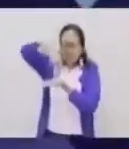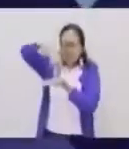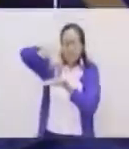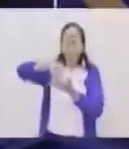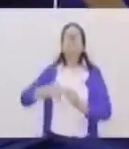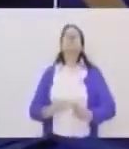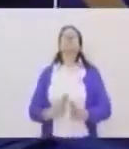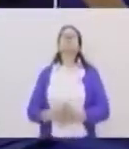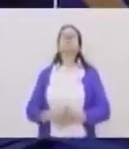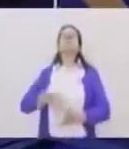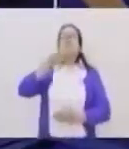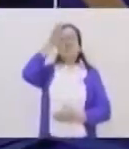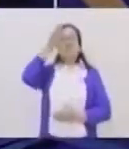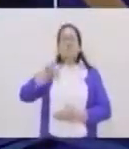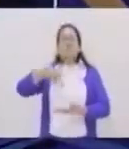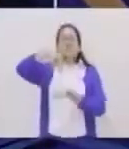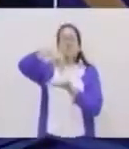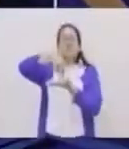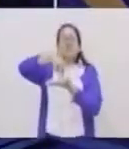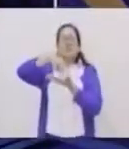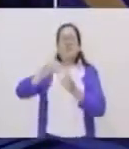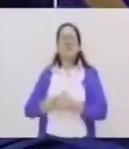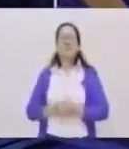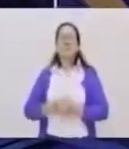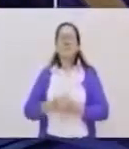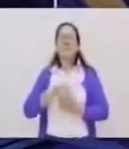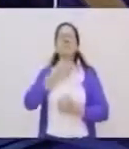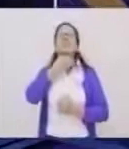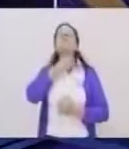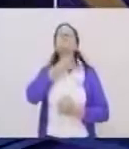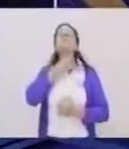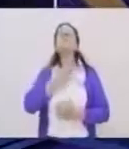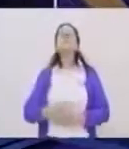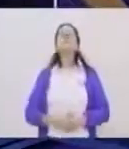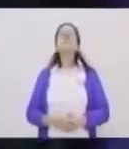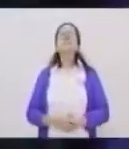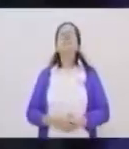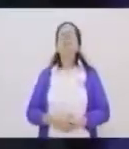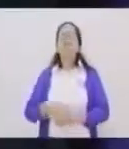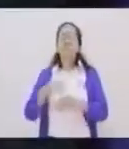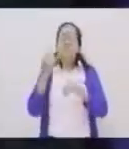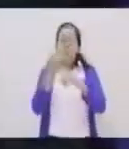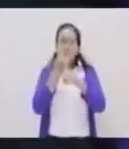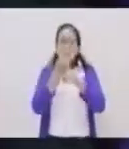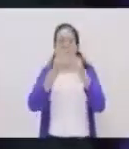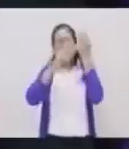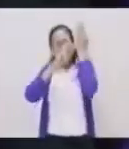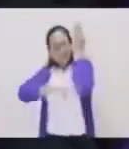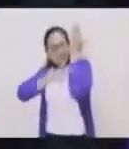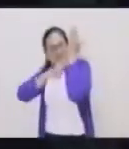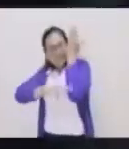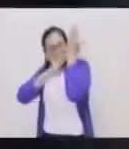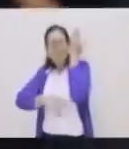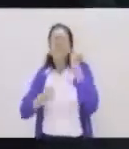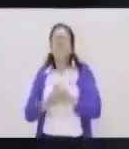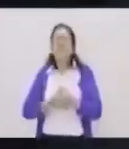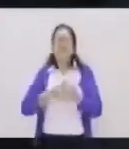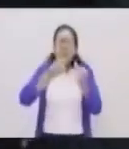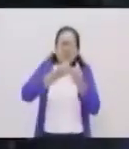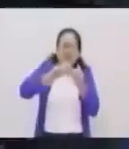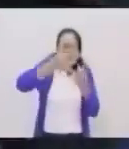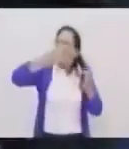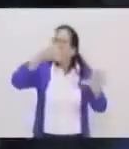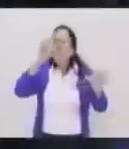Helen. Voy a pedirte que te pares de forma recta y con tu cuello un poquito alto. Ahí está.